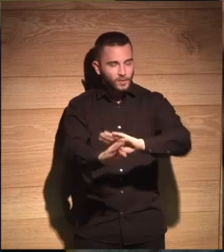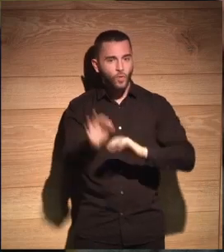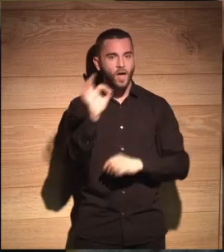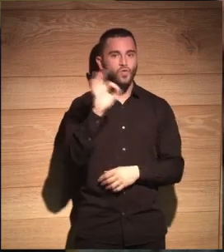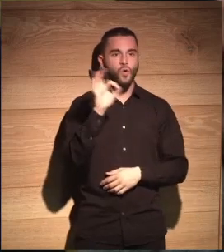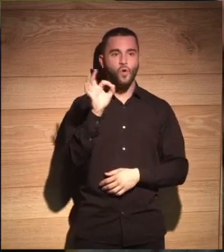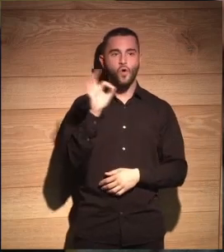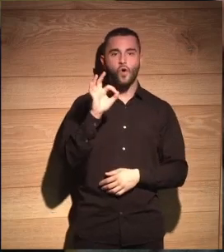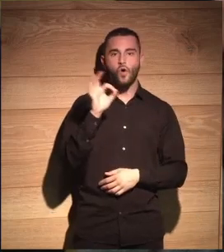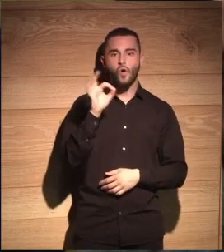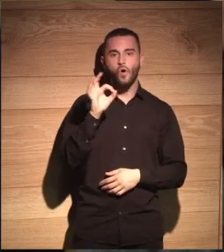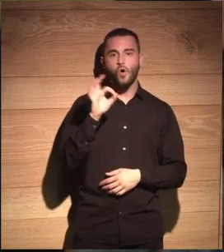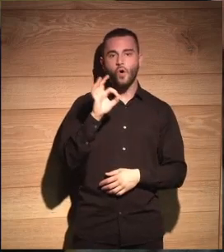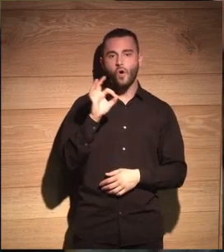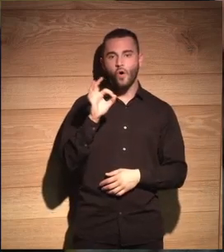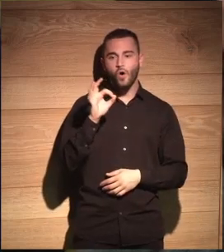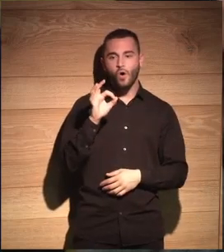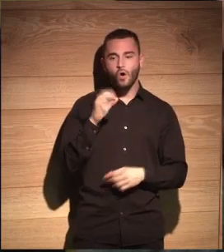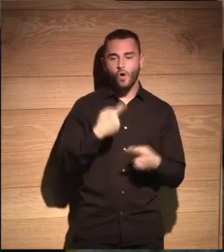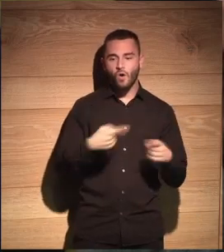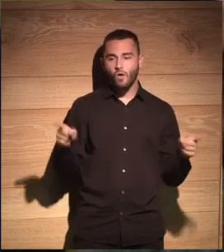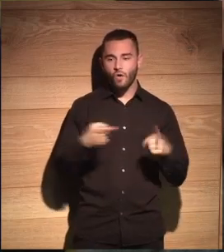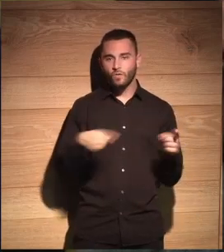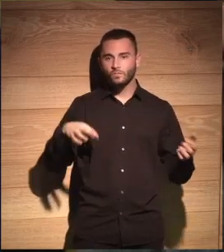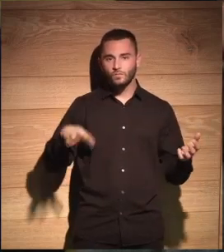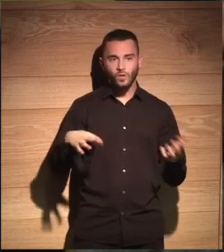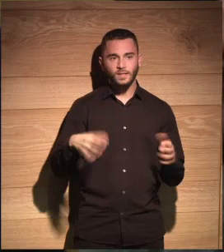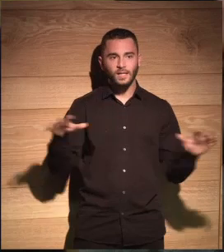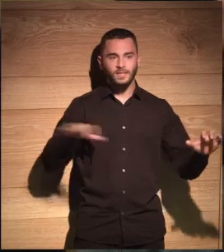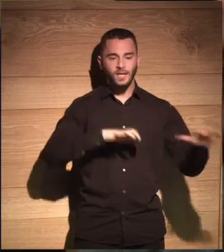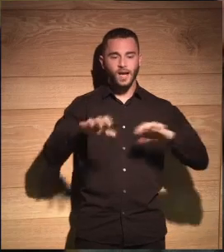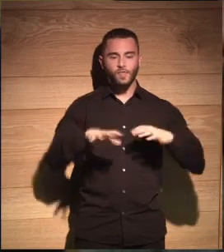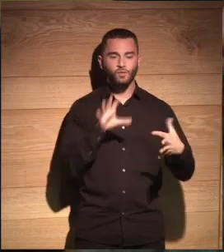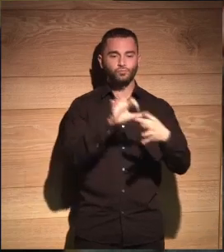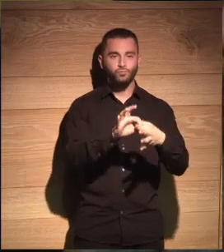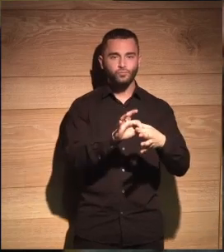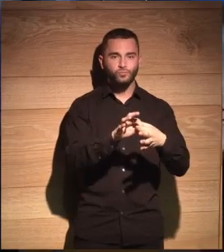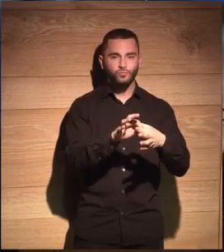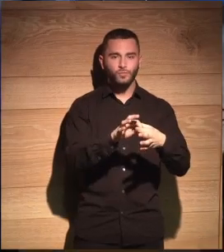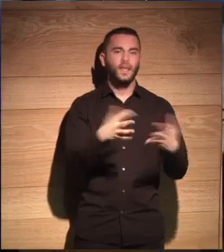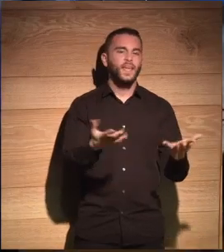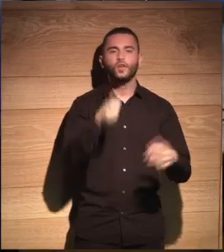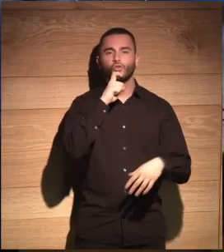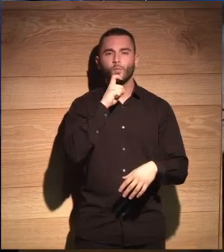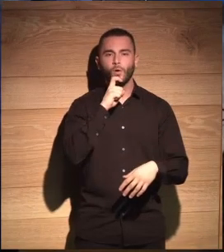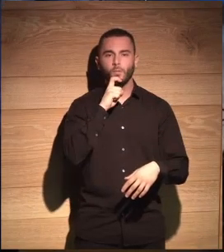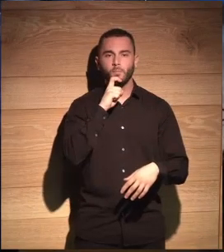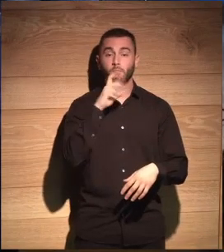están integradas determinadas interpretaciones solistas en la acción y en qué sentido. Muchas gracias por la pregunta.